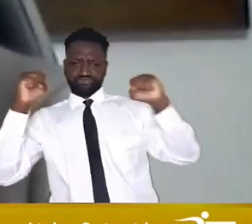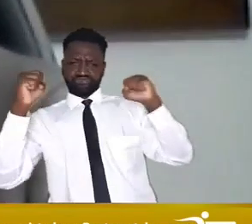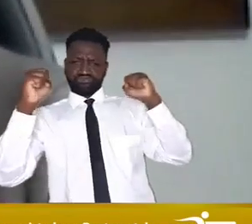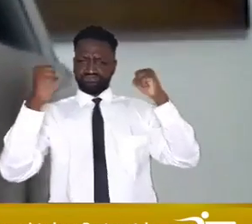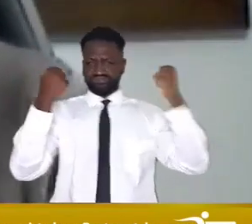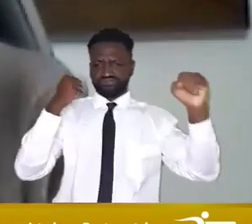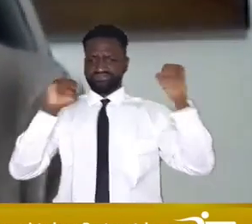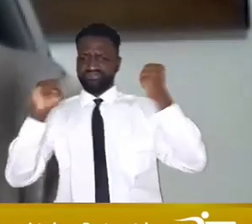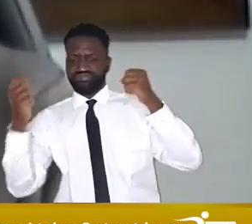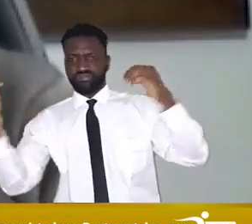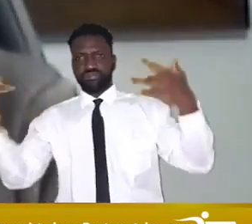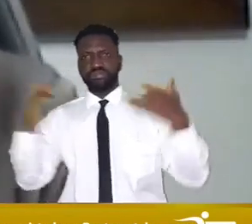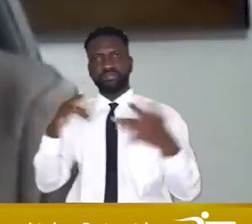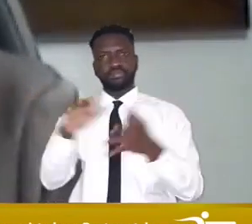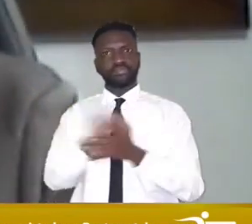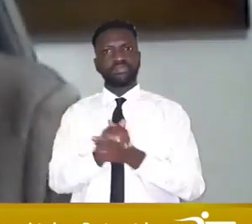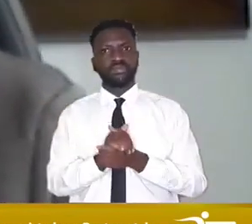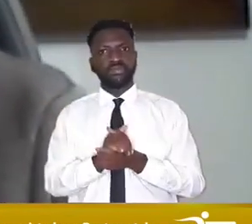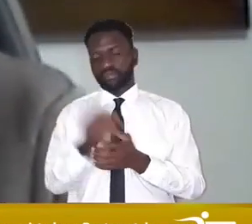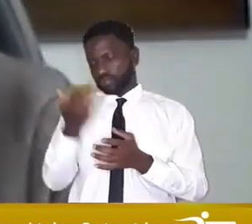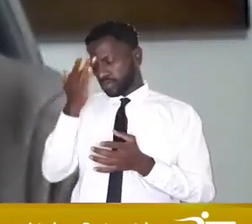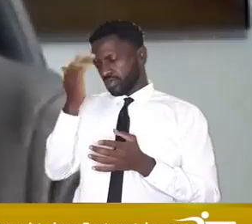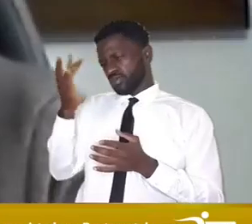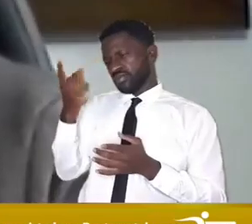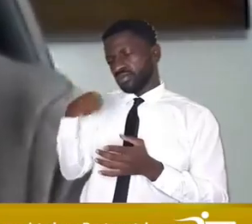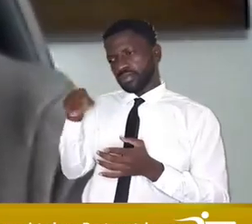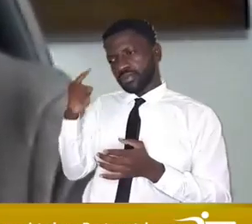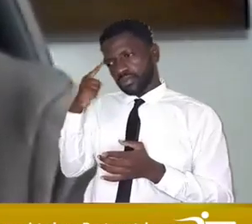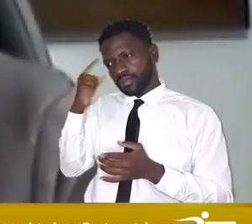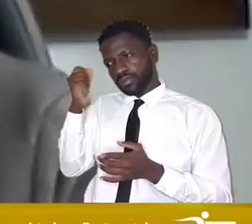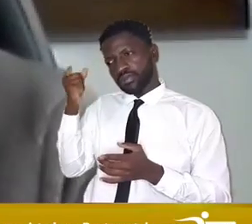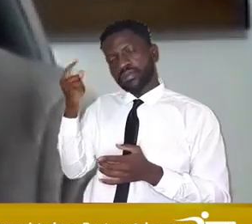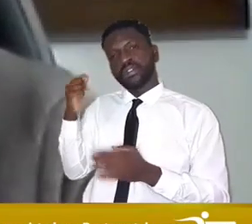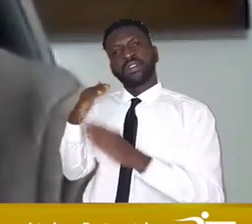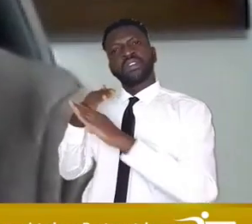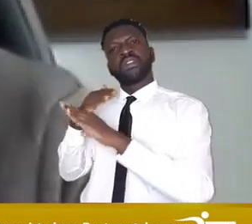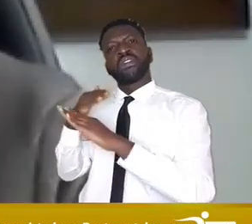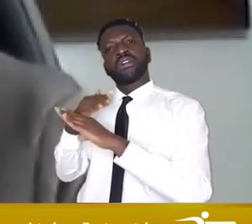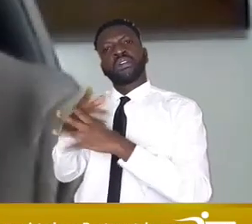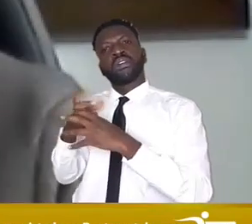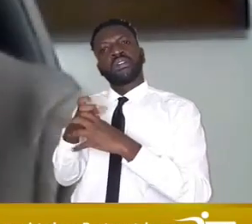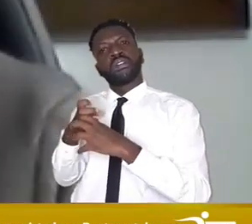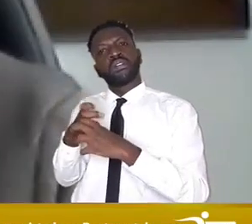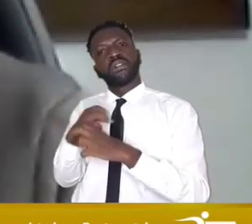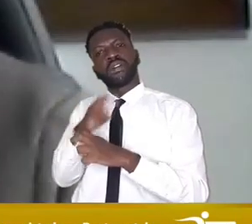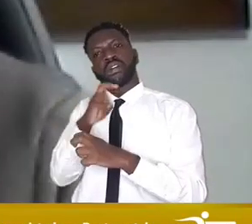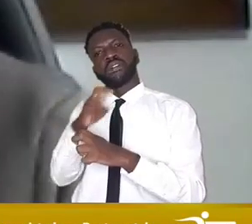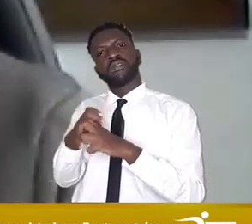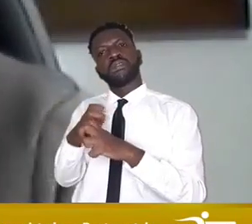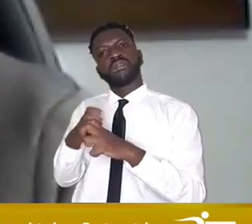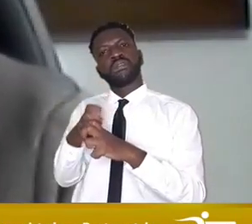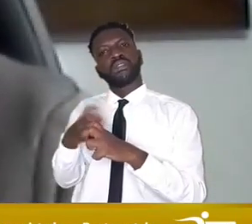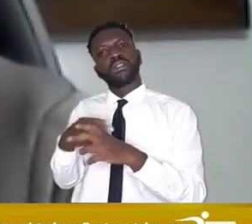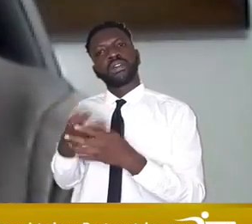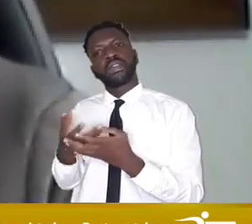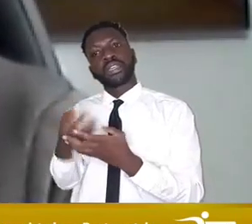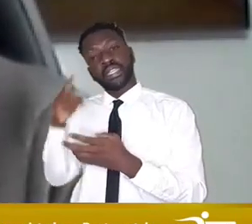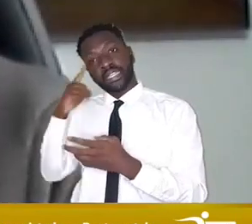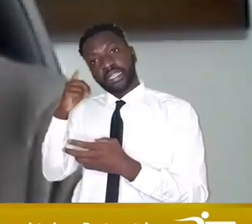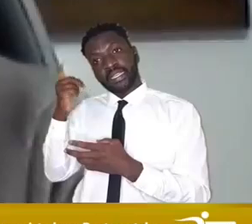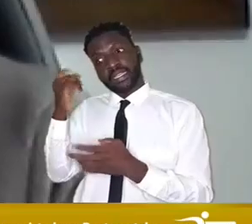qué? Porque si usted piensa en lo que es una prueba, la gente somete a prueba lo que cree que está bueno.